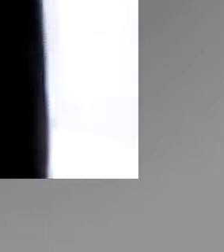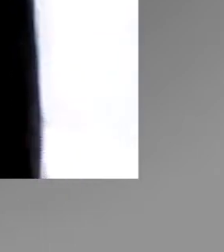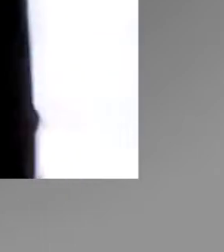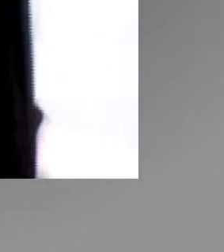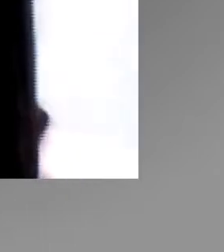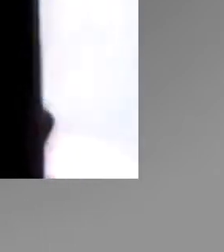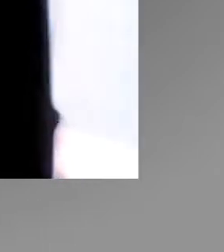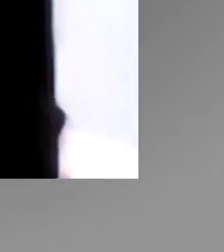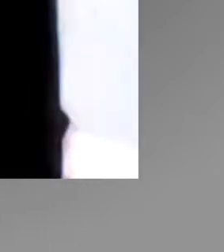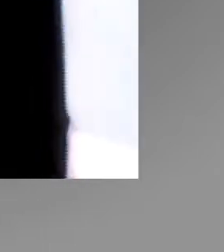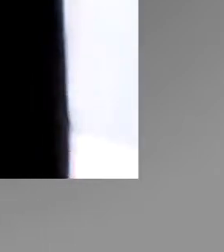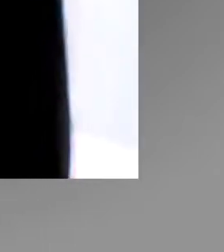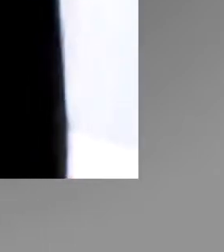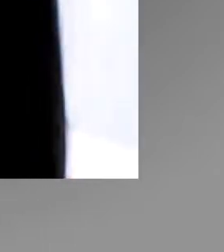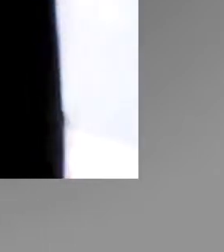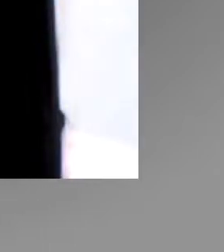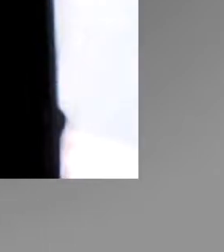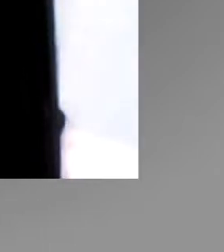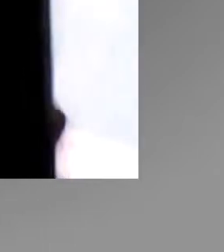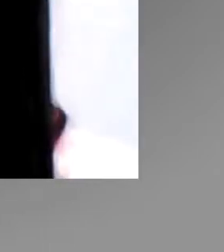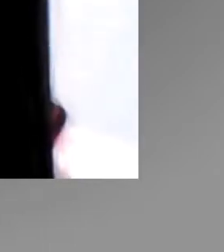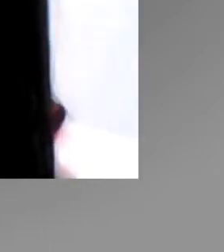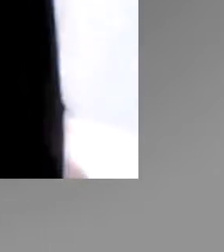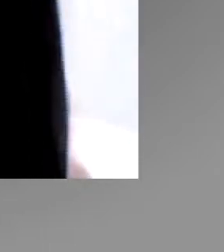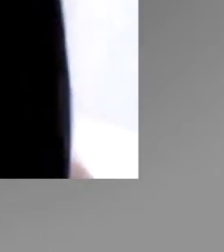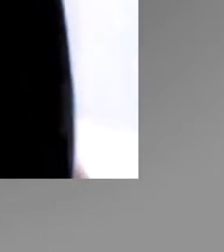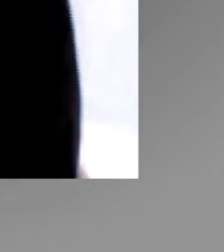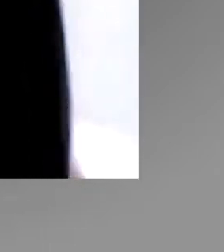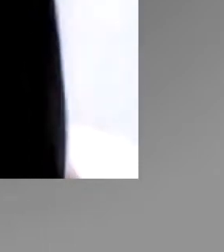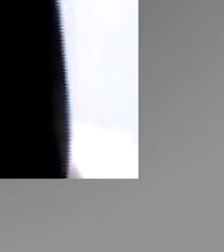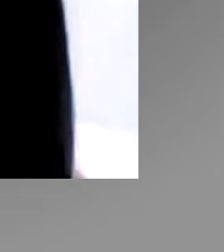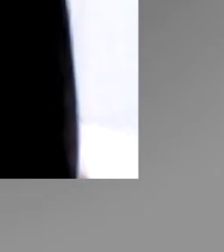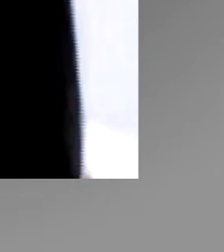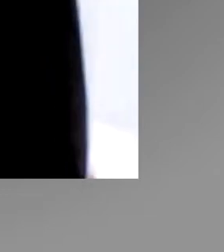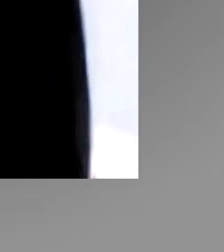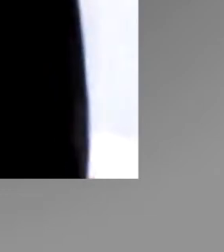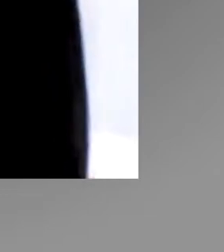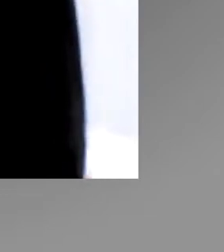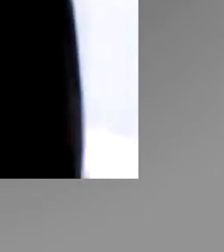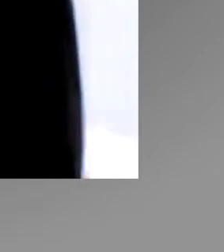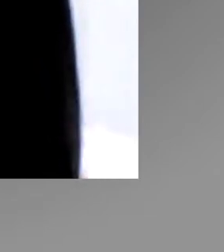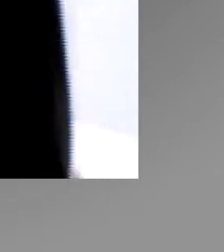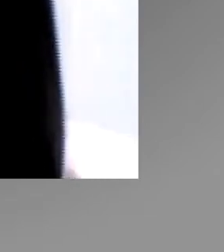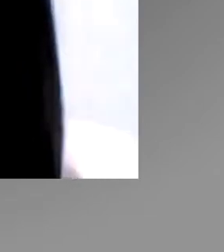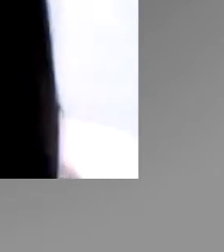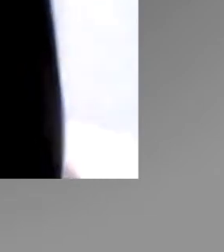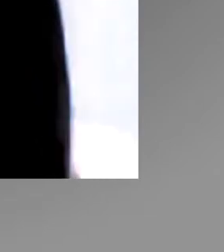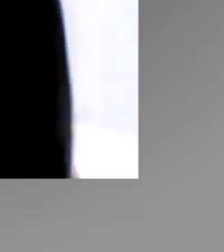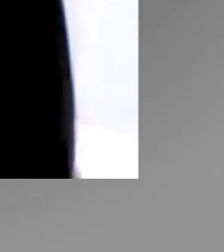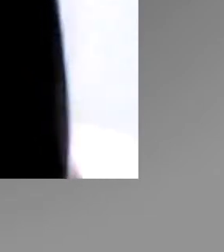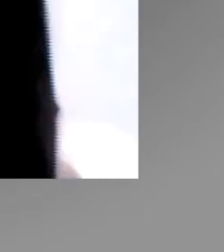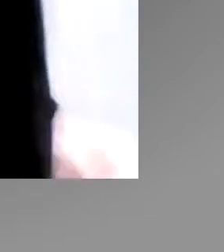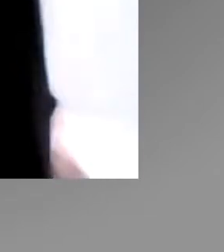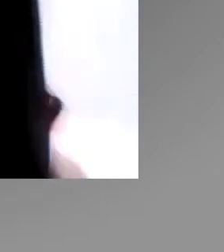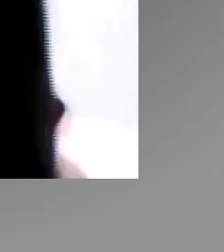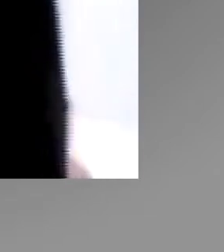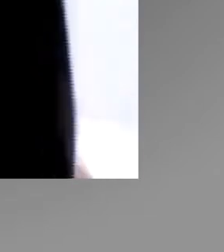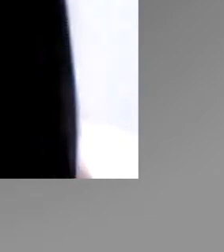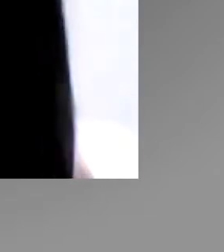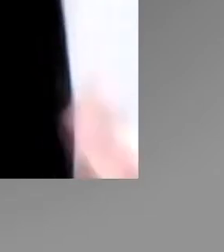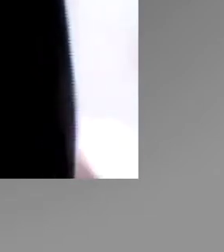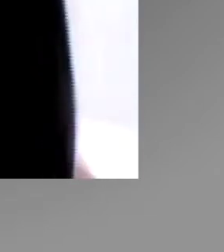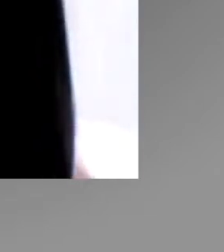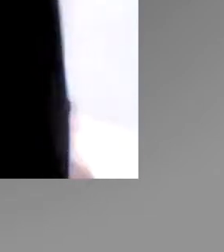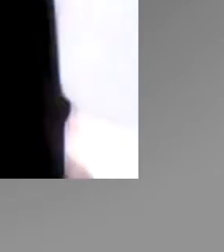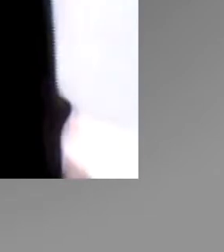que trabajan en pro de la discapacidad de nuestro país. Y bueno, quiero compartirle a la audiencia que además de ser fundadora de